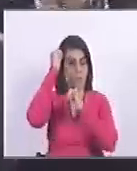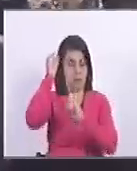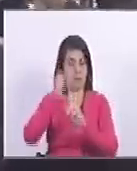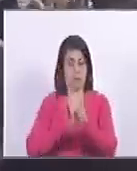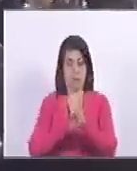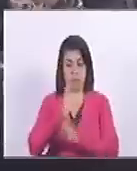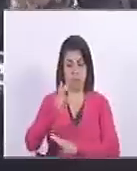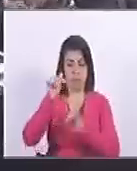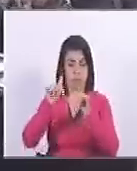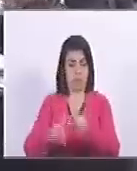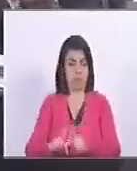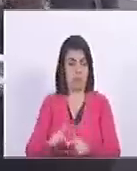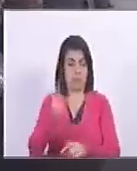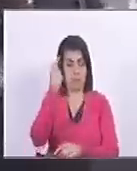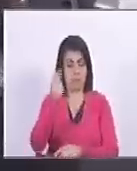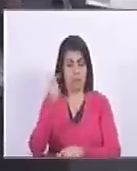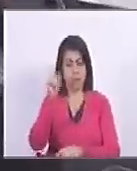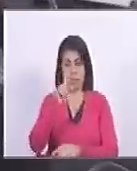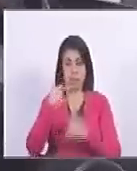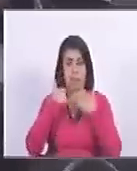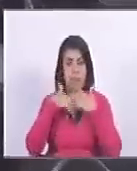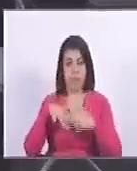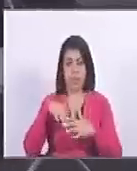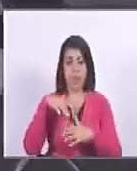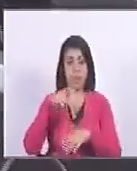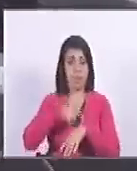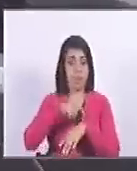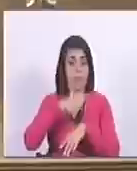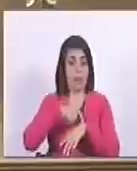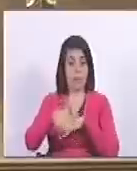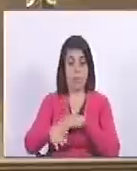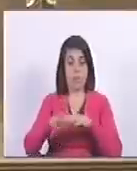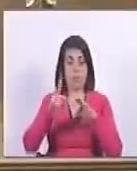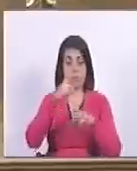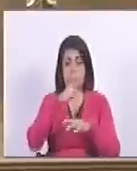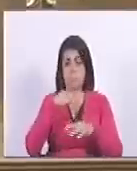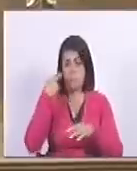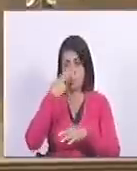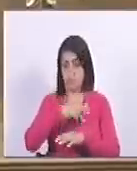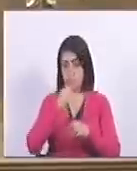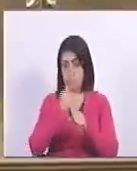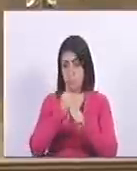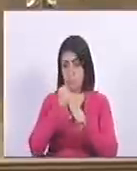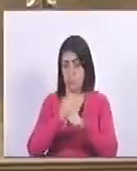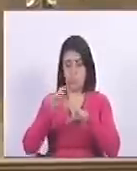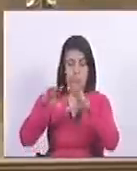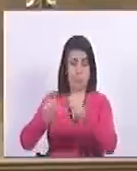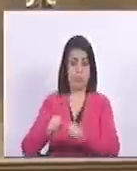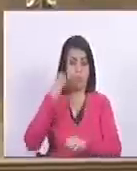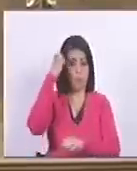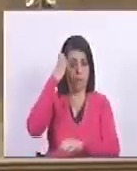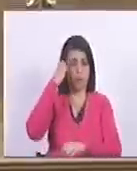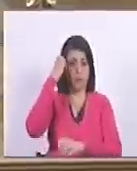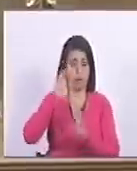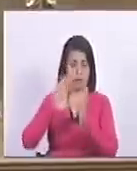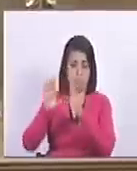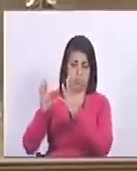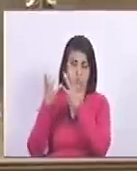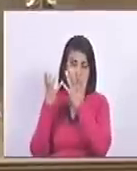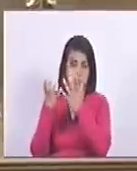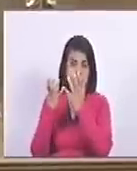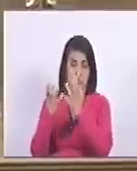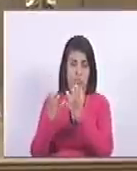que, señores eurodiputados, no pierdan su tiempo. Ocúpense de los asuntos de Europa, que son